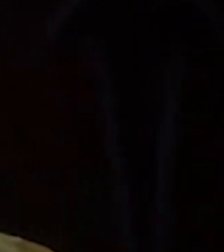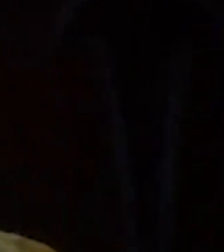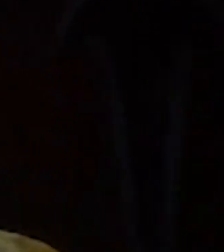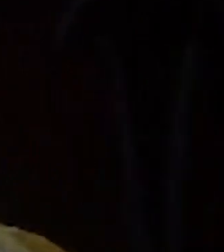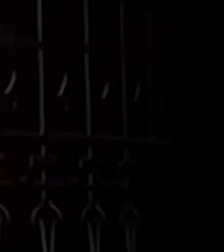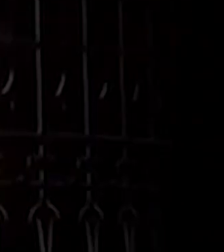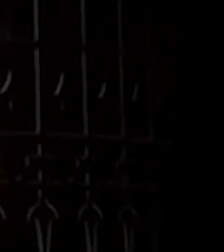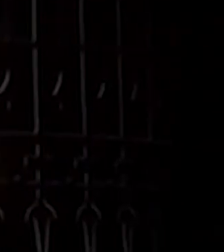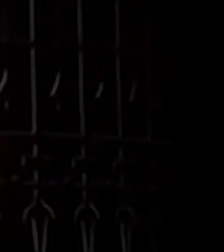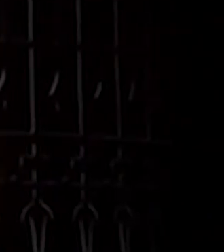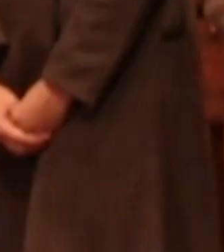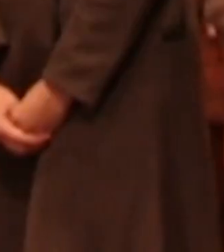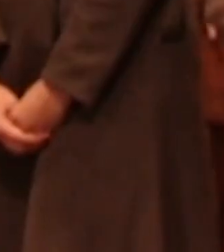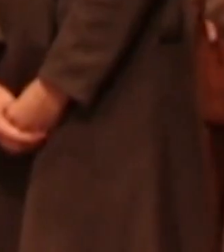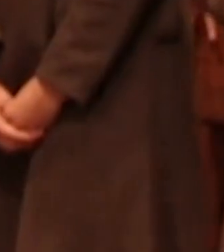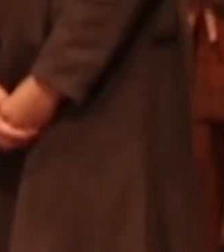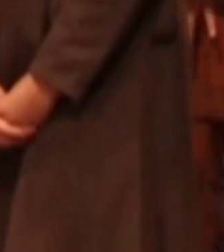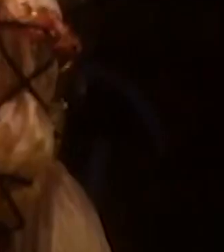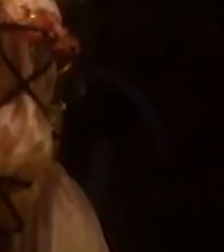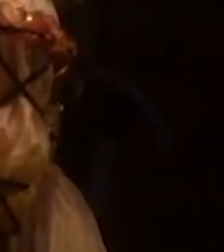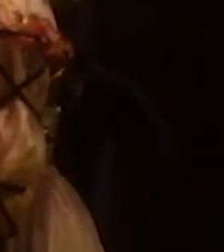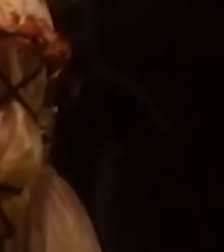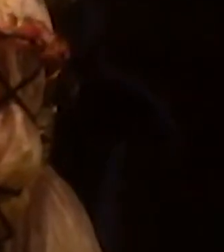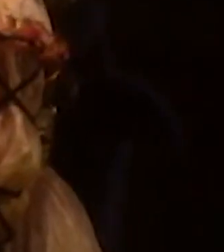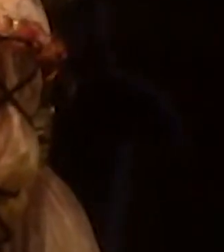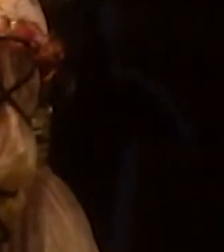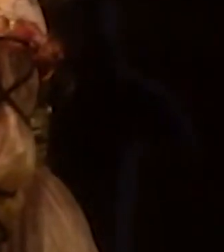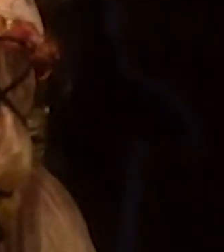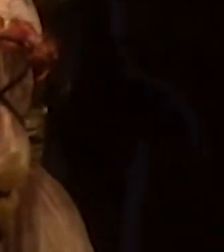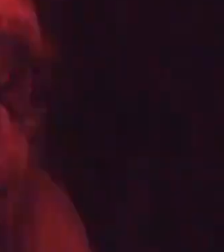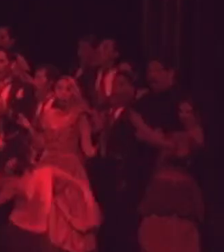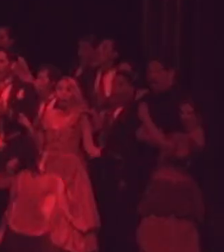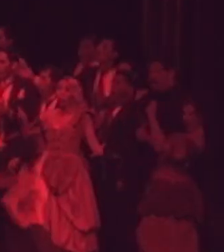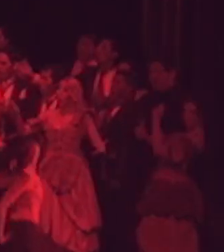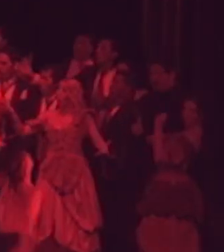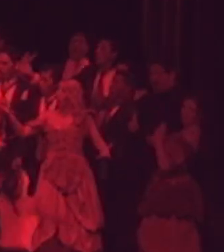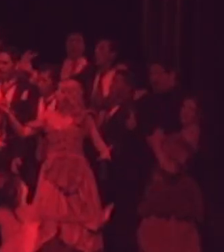Funciones virtuales por algunas de las producciones propias del Teatro del Bicentenario. La